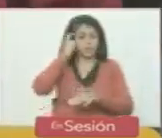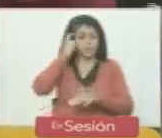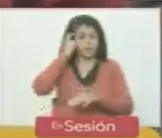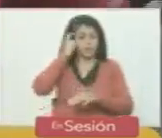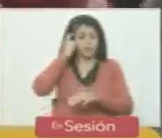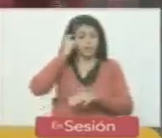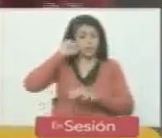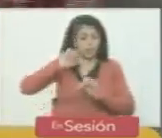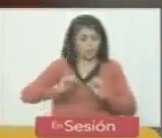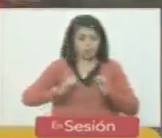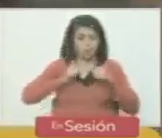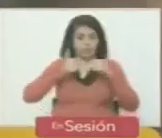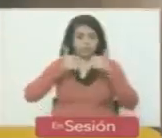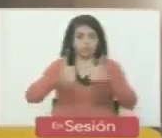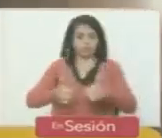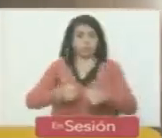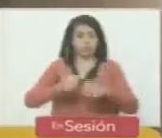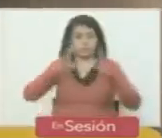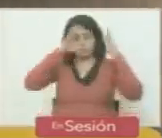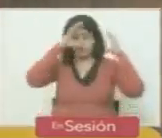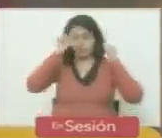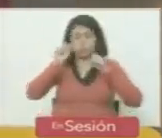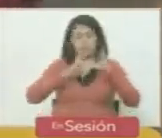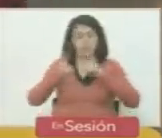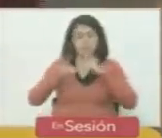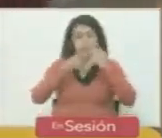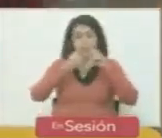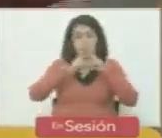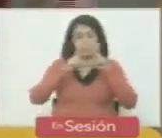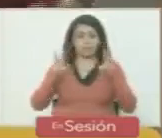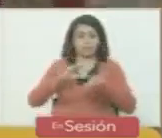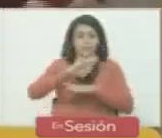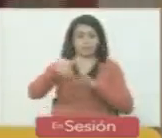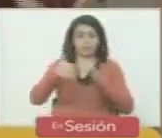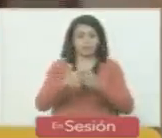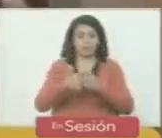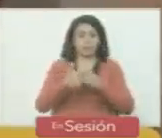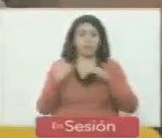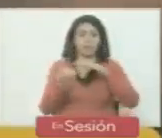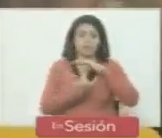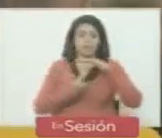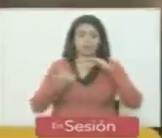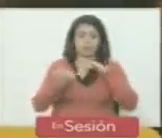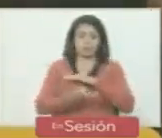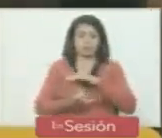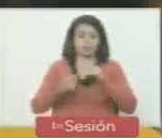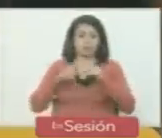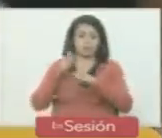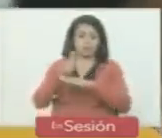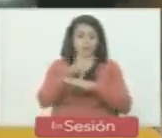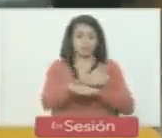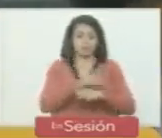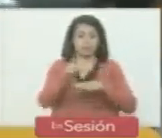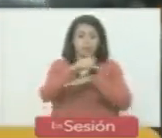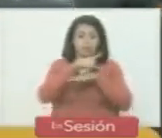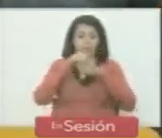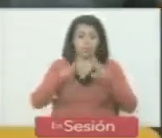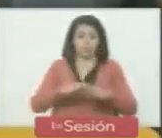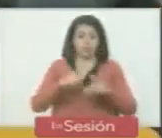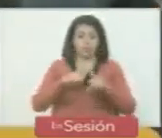que comenzamos la diplomacia de paz a nivel de esas instancias, a las instancias de los